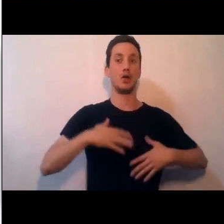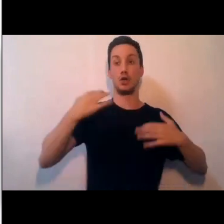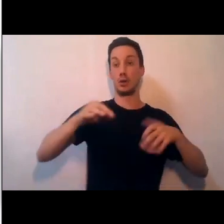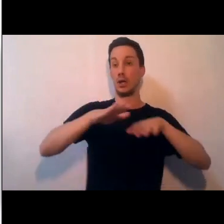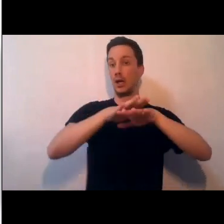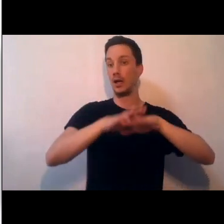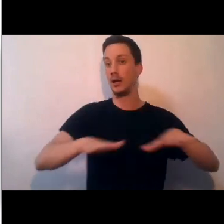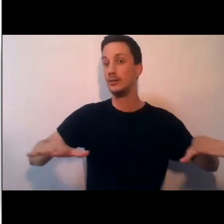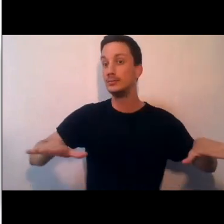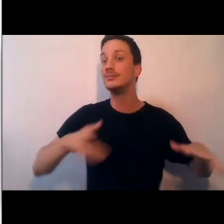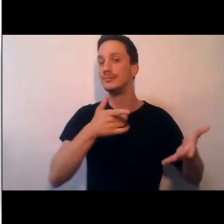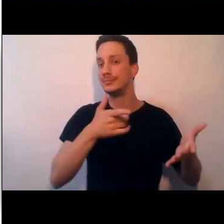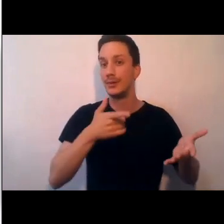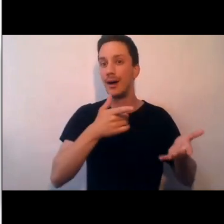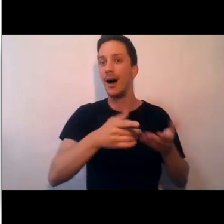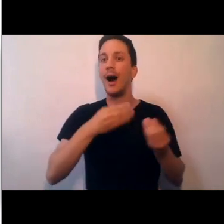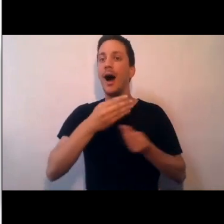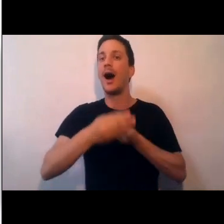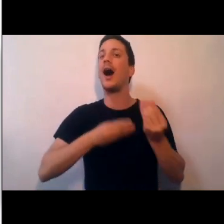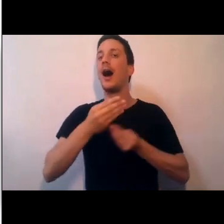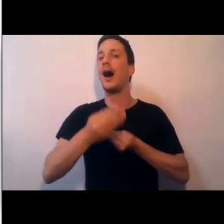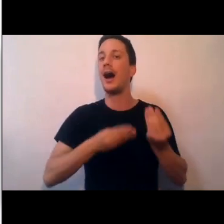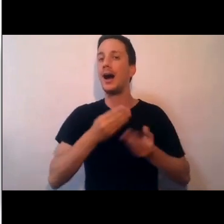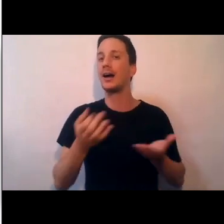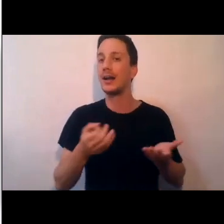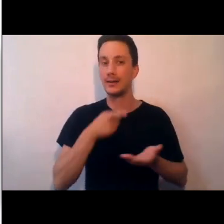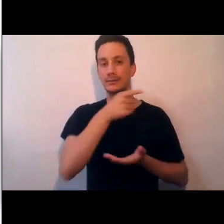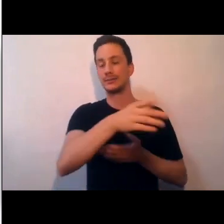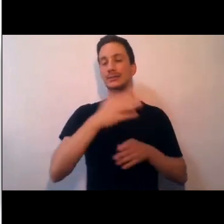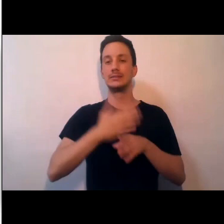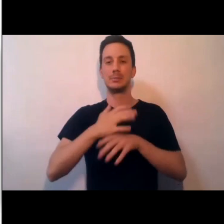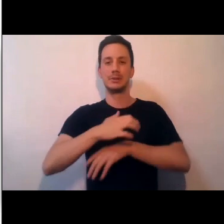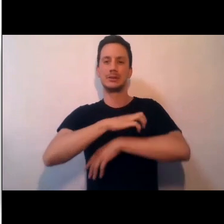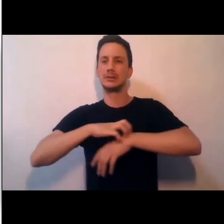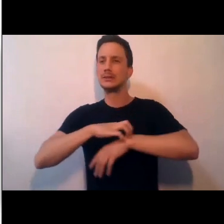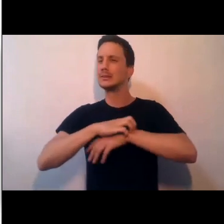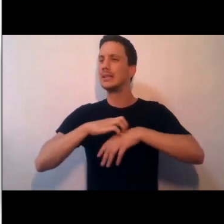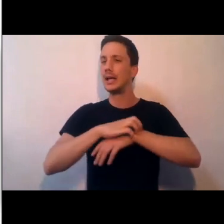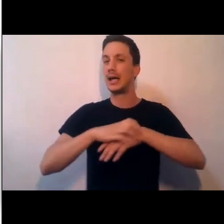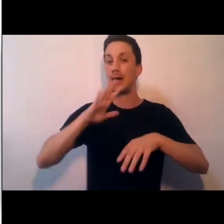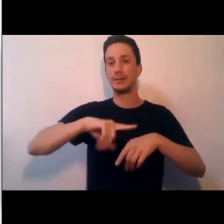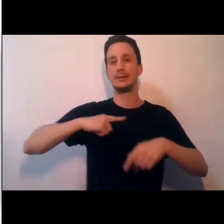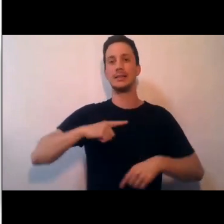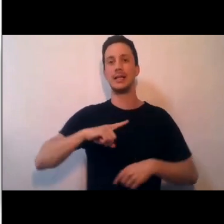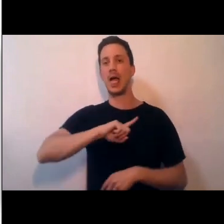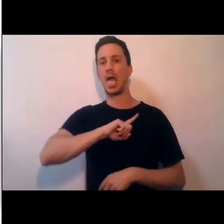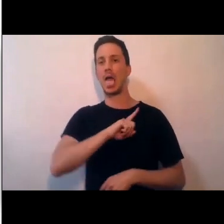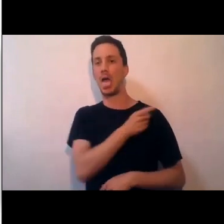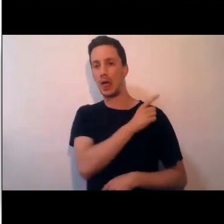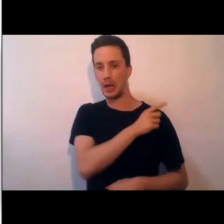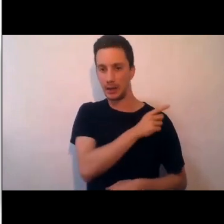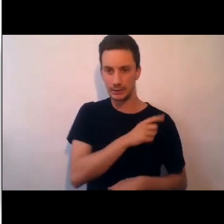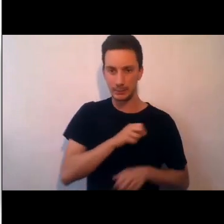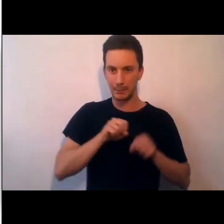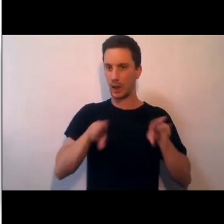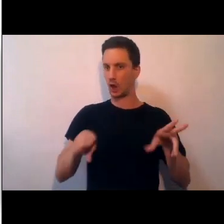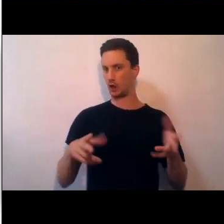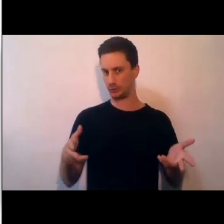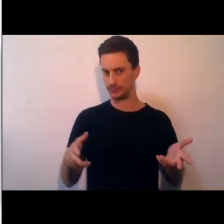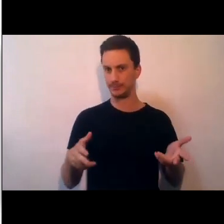no tienen las manos siempre limpias y esto hace que se sobreinfecten las lesiones. Con lo cual, ¿qué conseguimos con el baño?